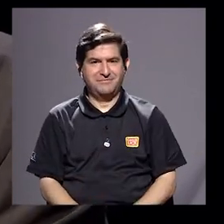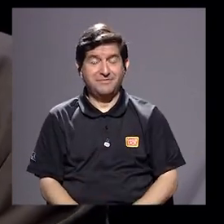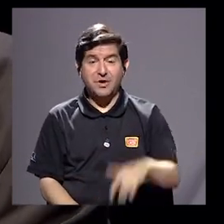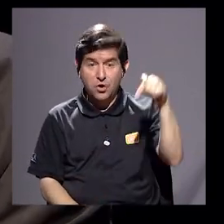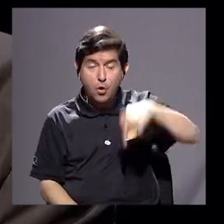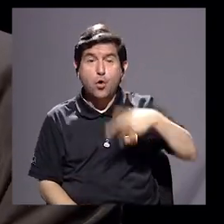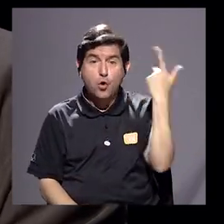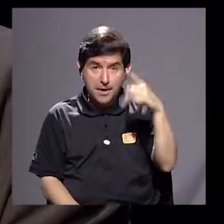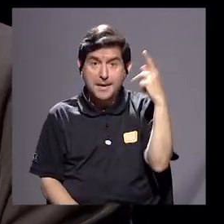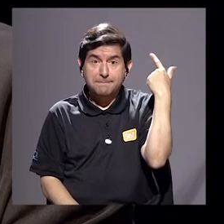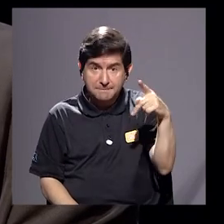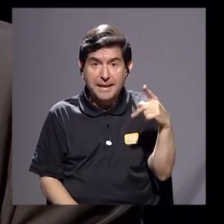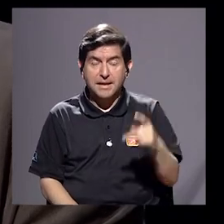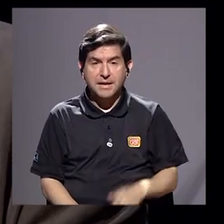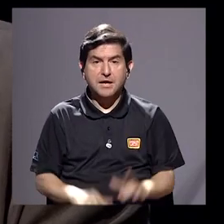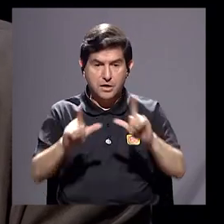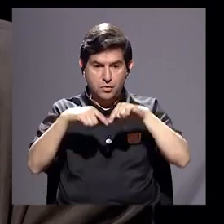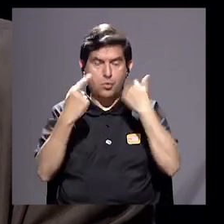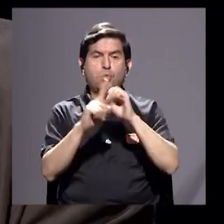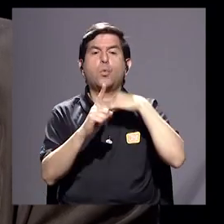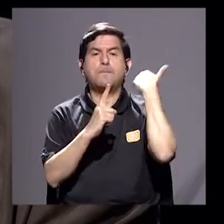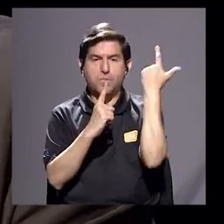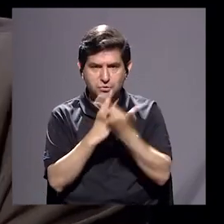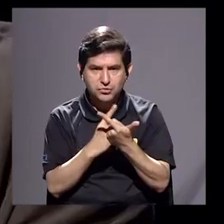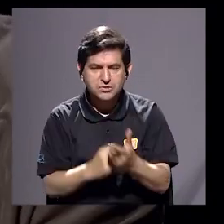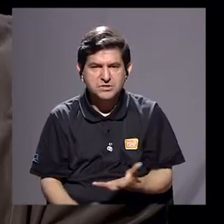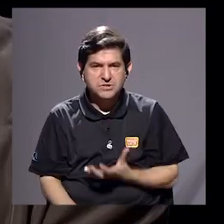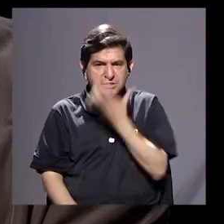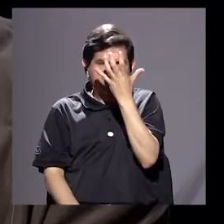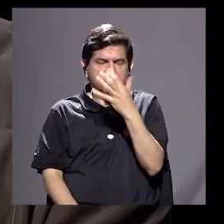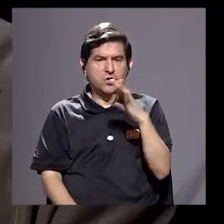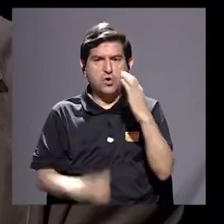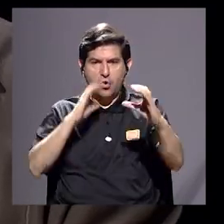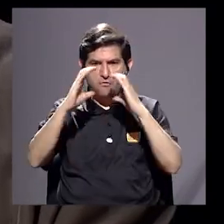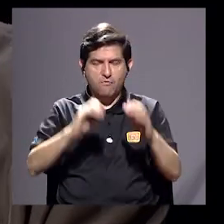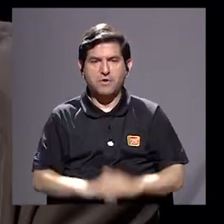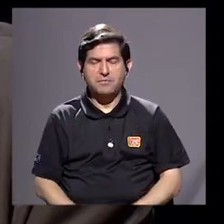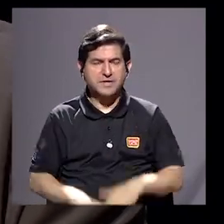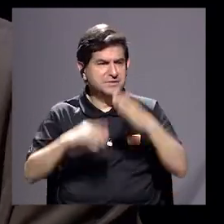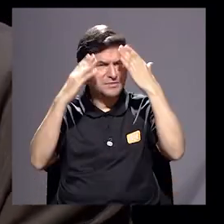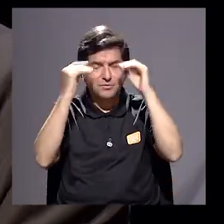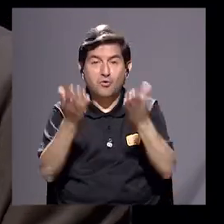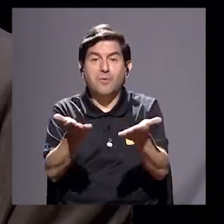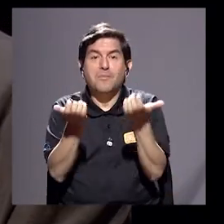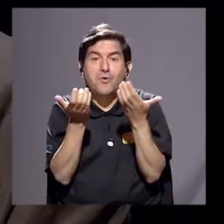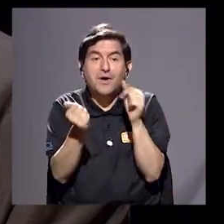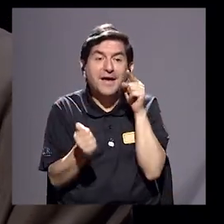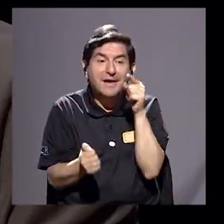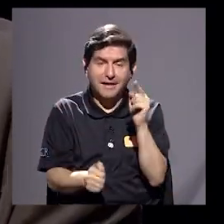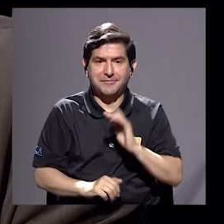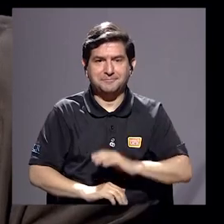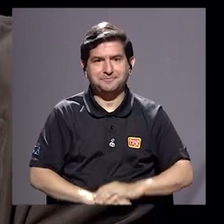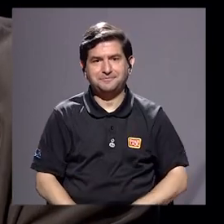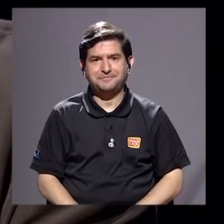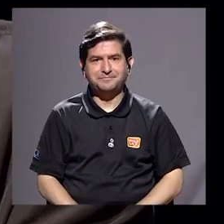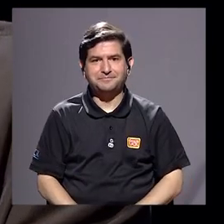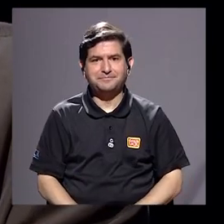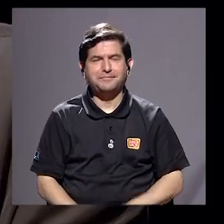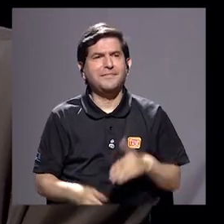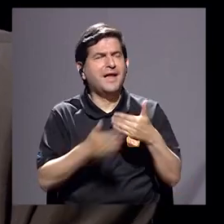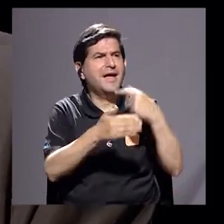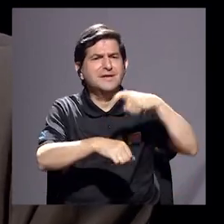peligroso es los grupos sociales están molestos con medios de comunicación porque no informan como ellos quieren que informen de paz